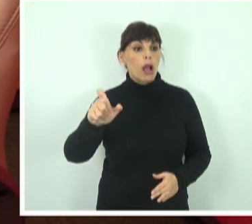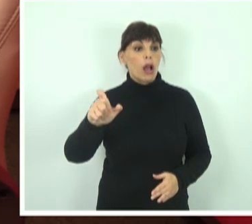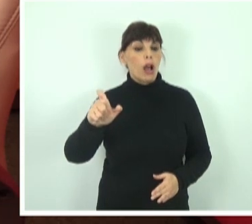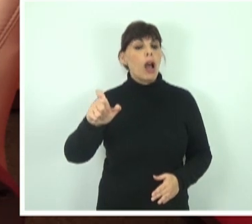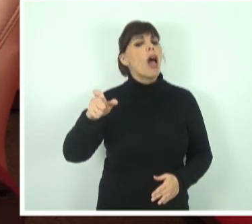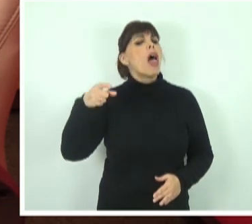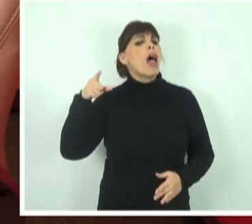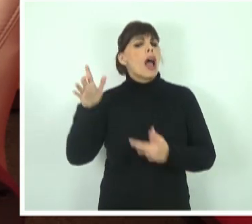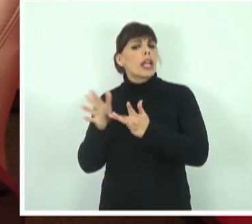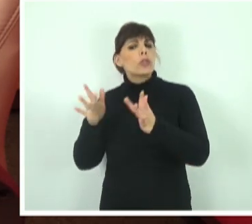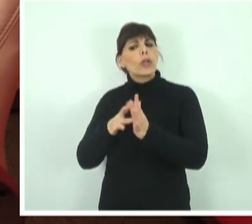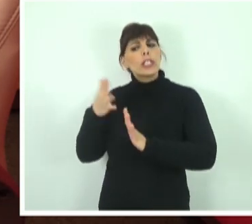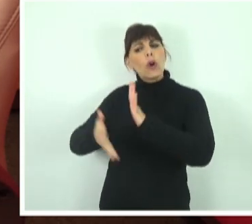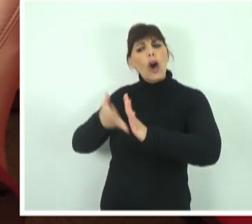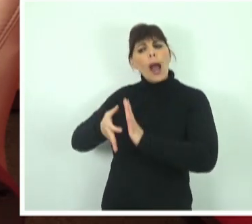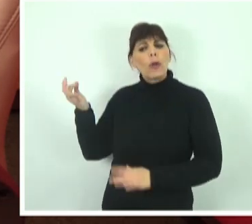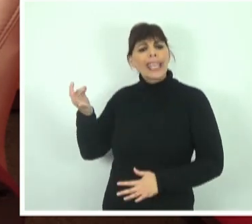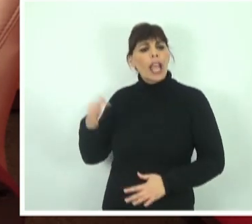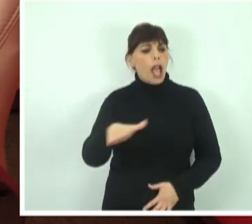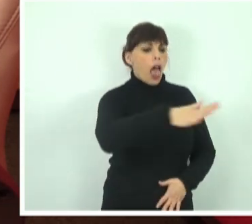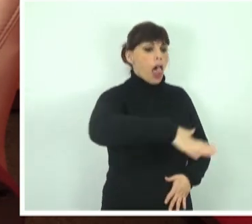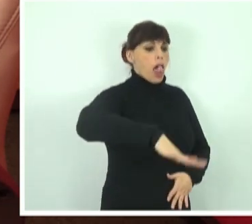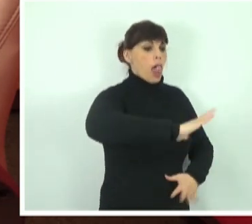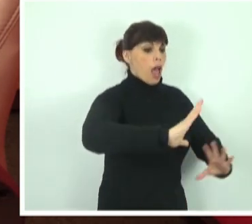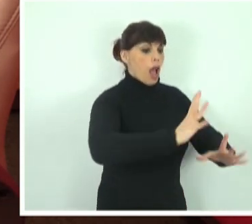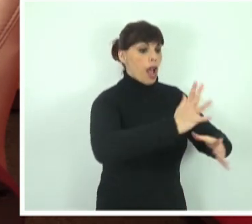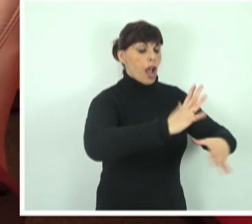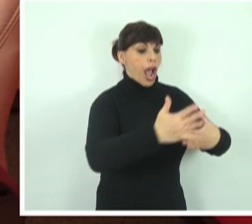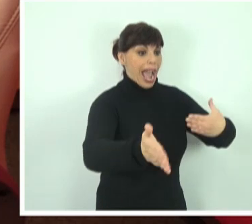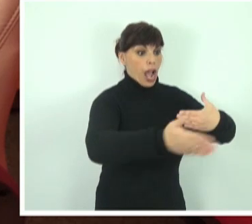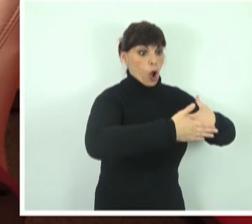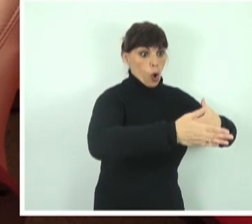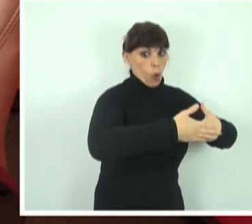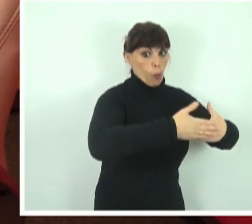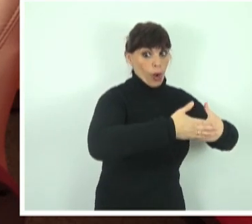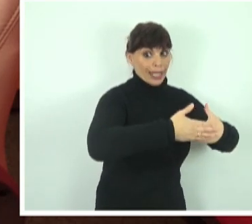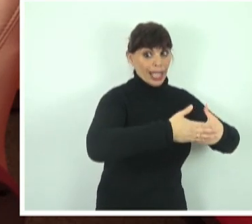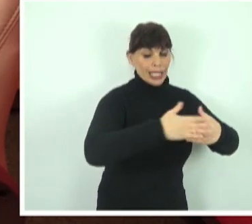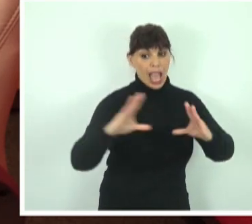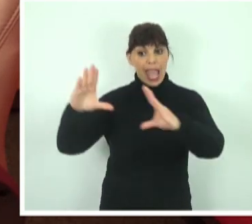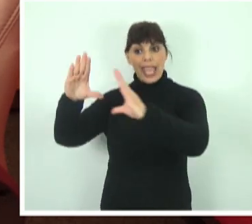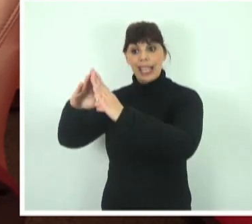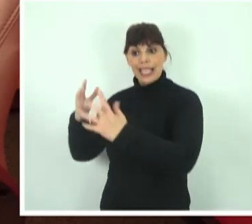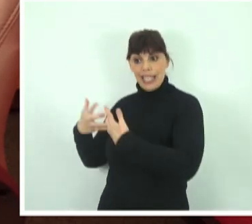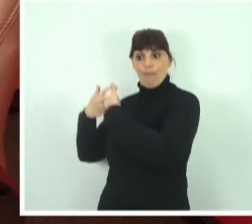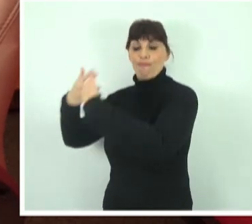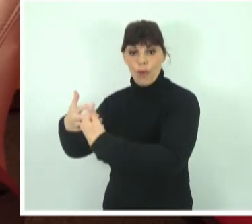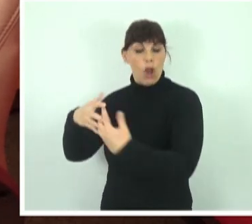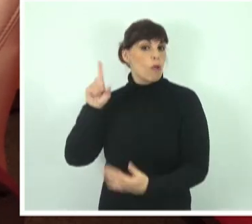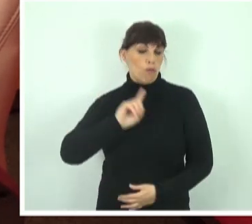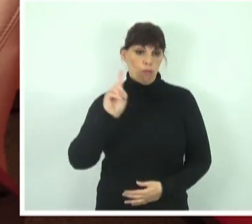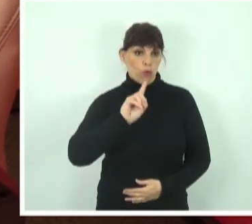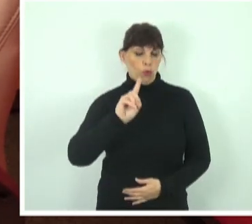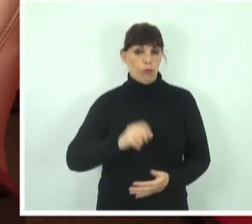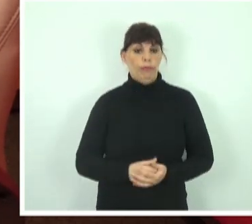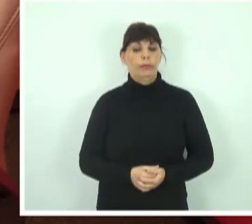habló que las puertas del Hades no iban a prevalecer contra ella. Lo único en esta